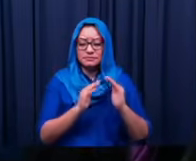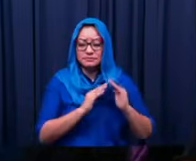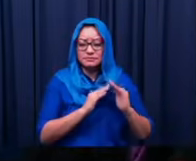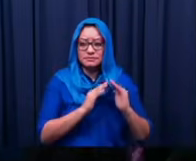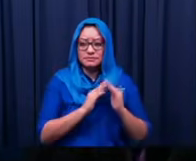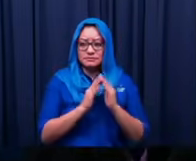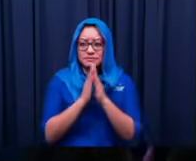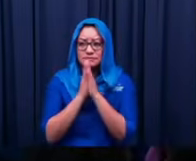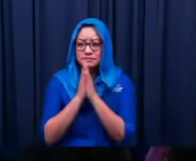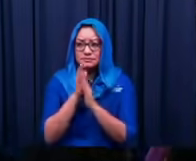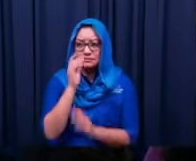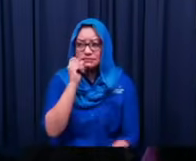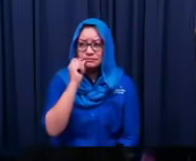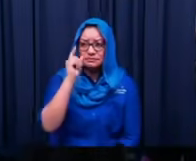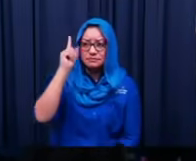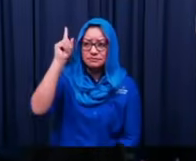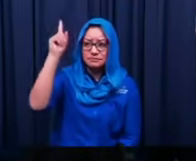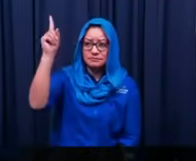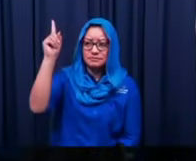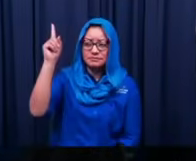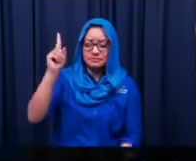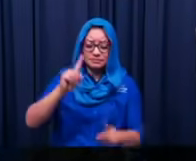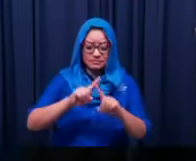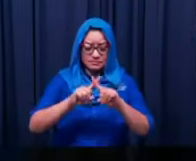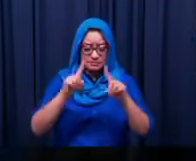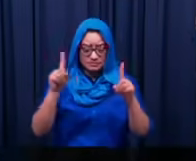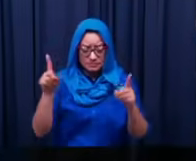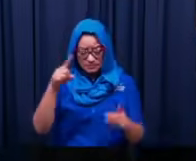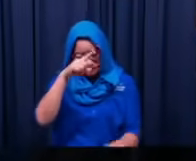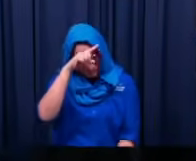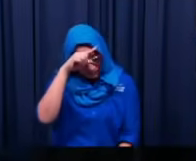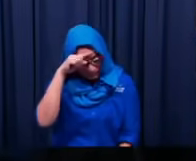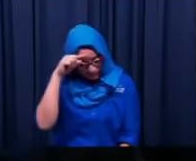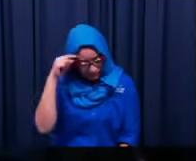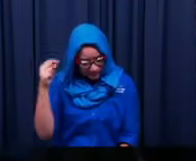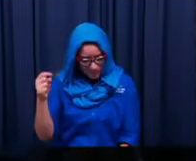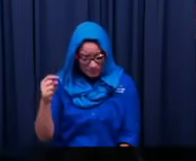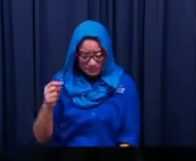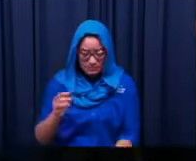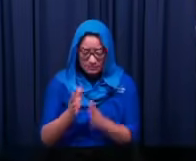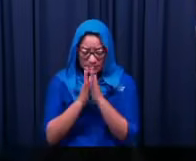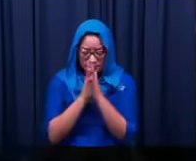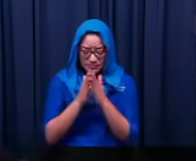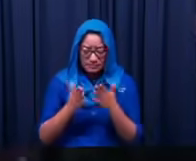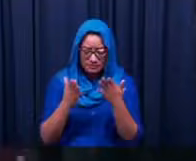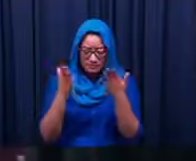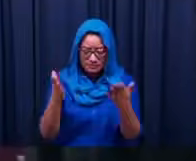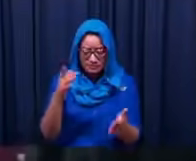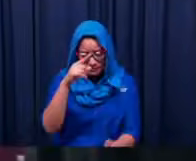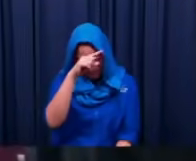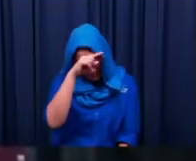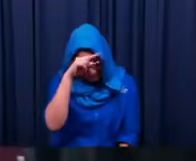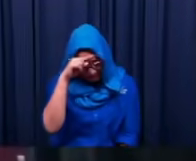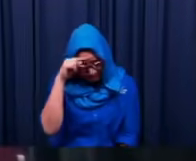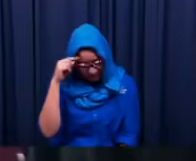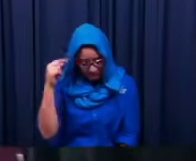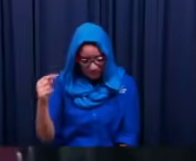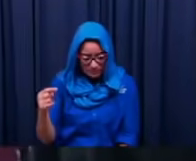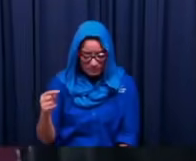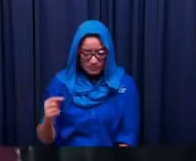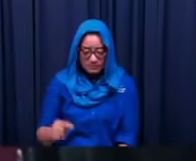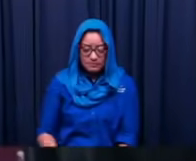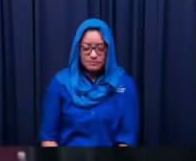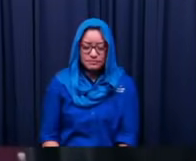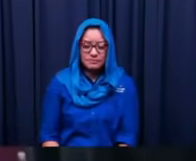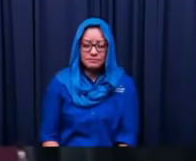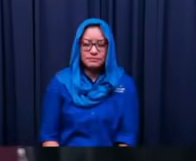Padre, por favor, hay peticiones por trabajo. Concédeles trabajo, Señor. Que sea